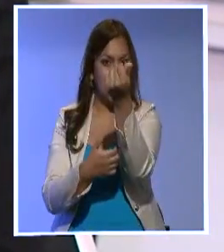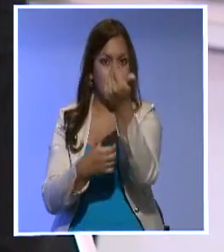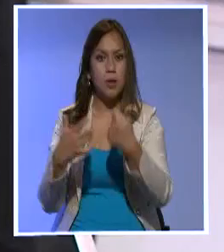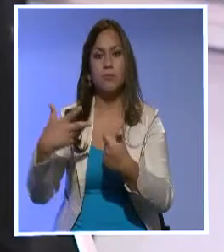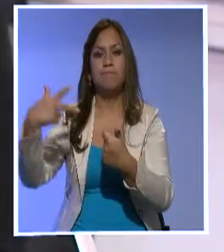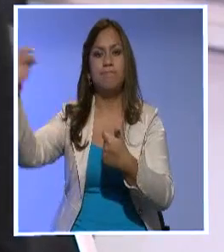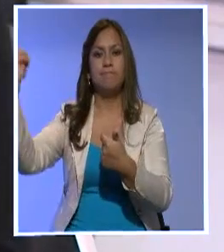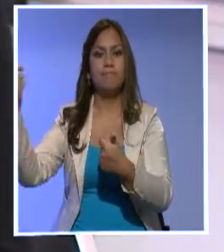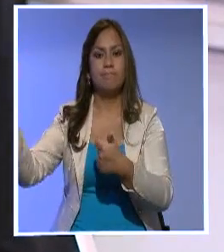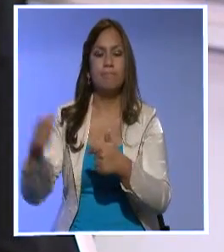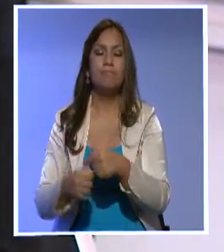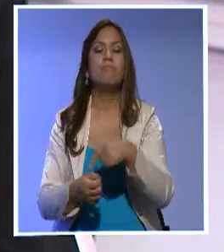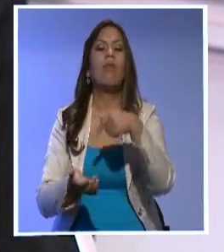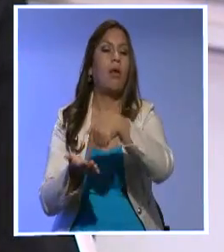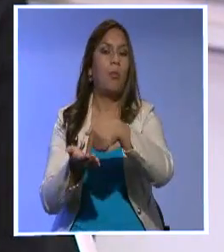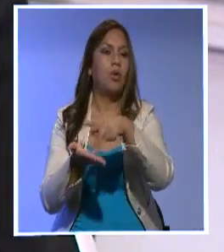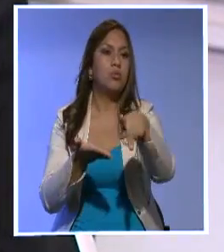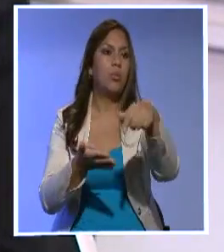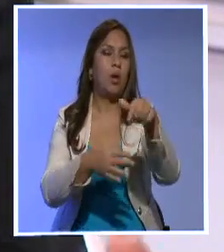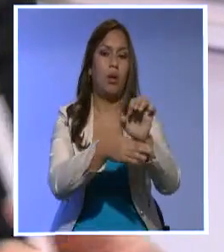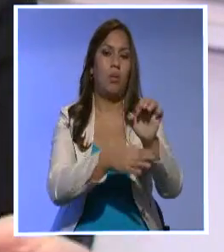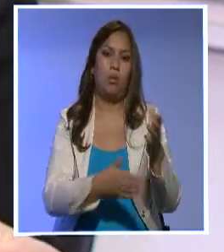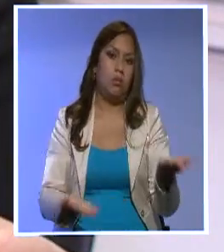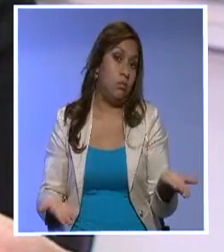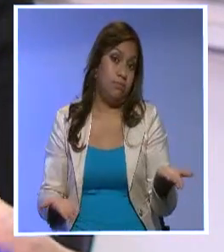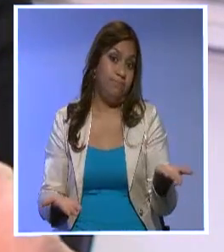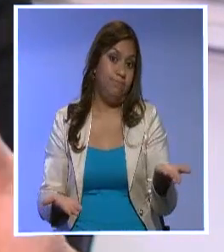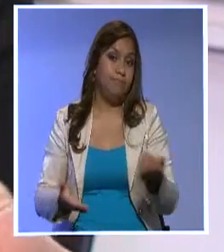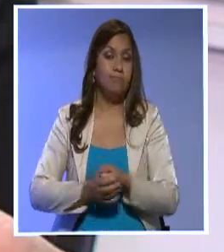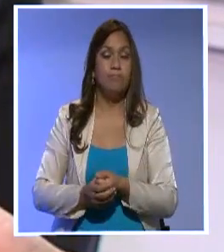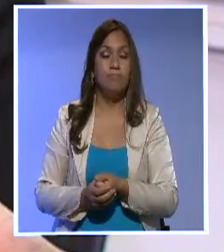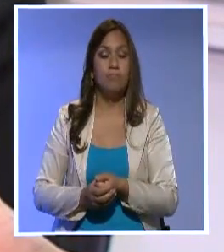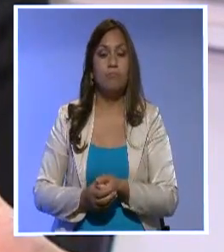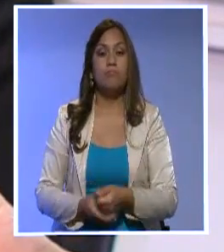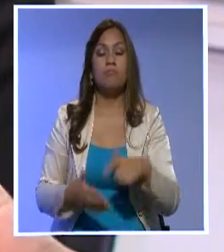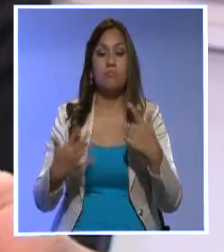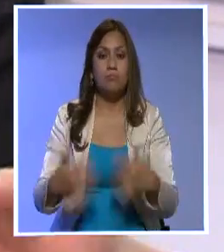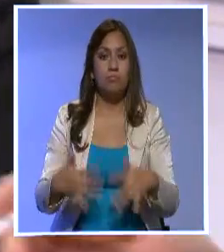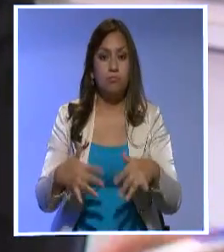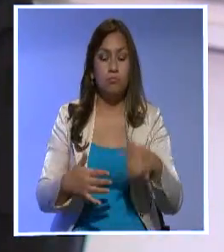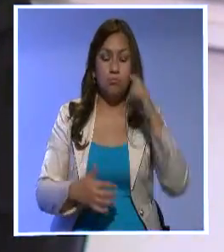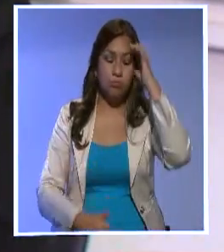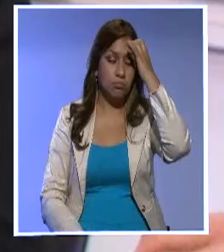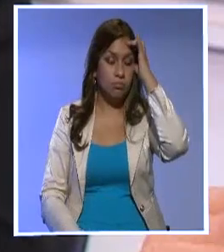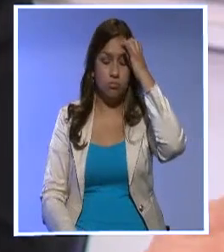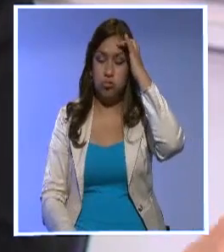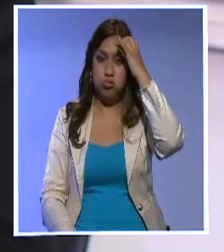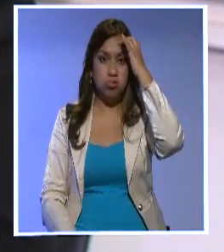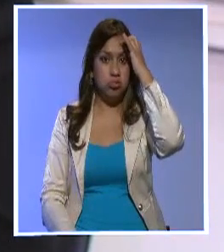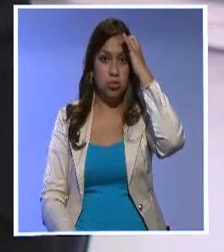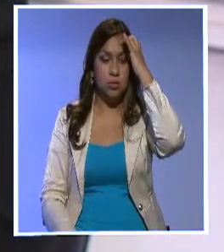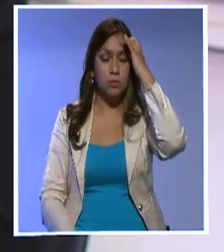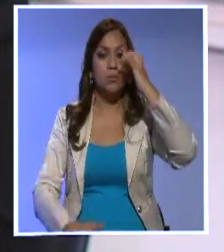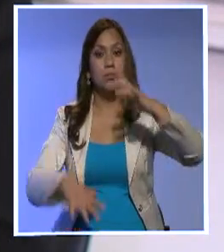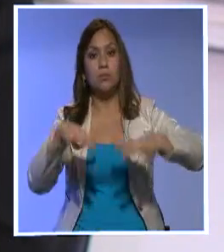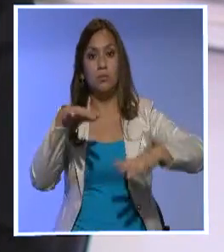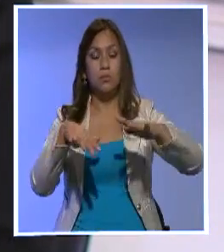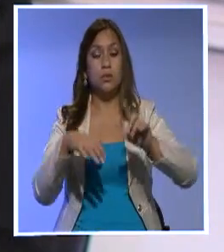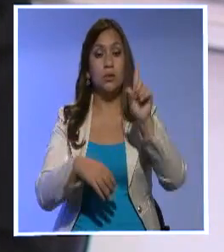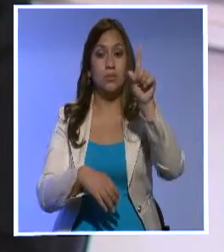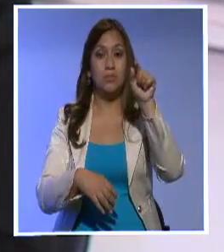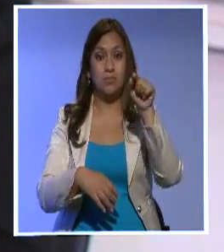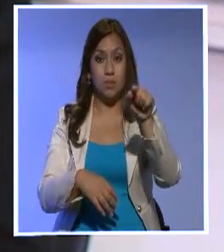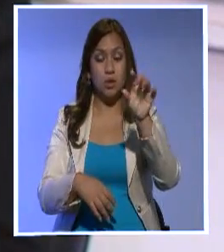de los ecuatorianos y ecuatorianas de inversión en paraísos fiscales nos dio cifras realmente preocupantes para el país se estima que del